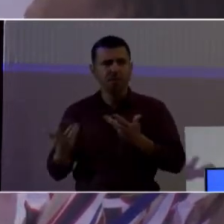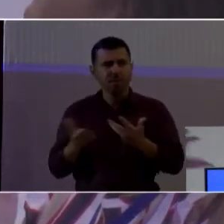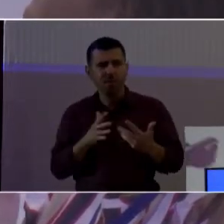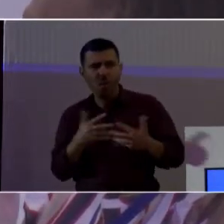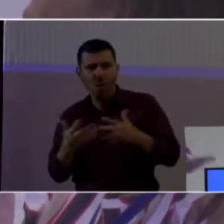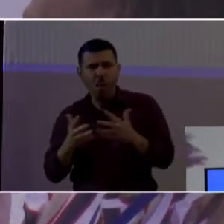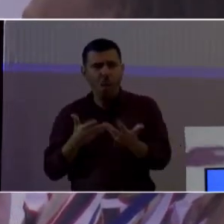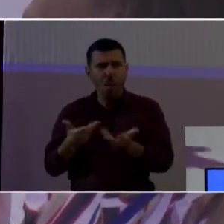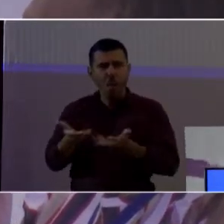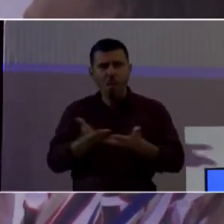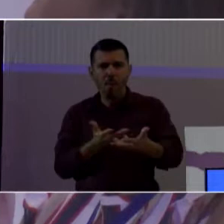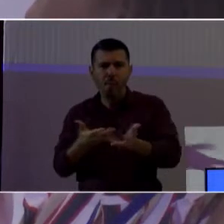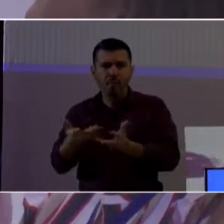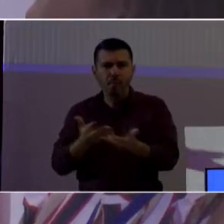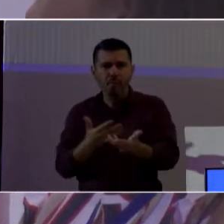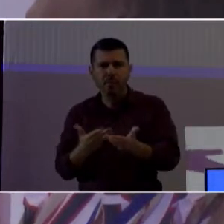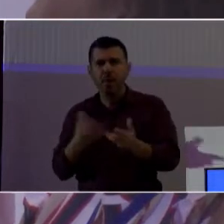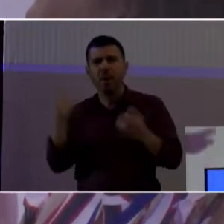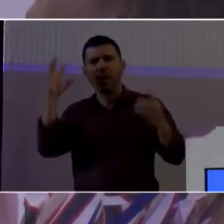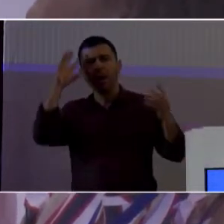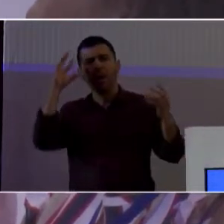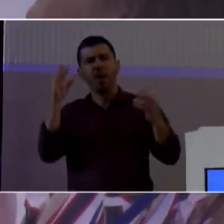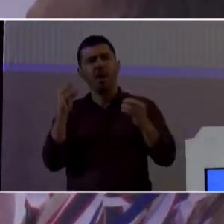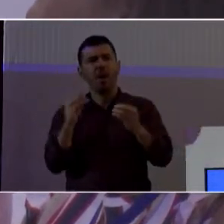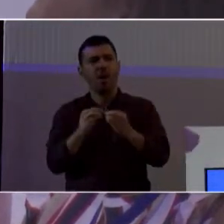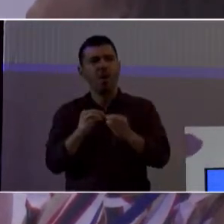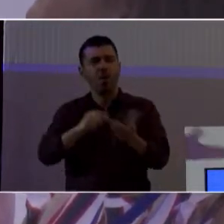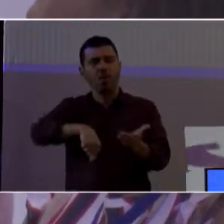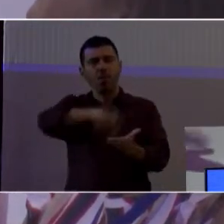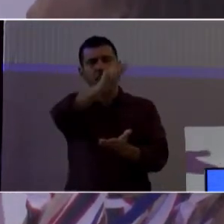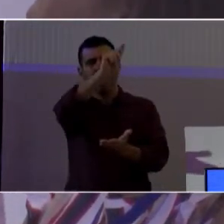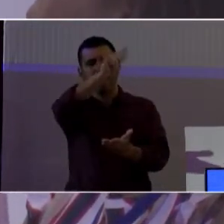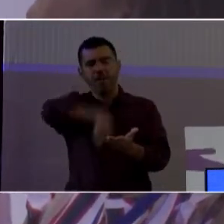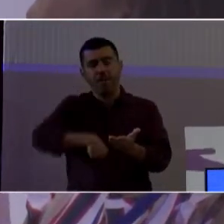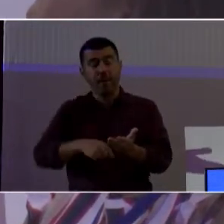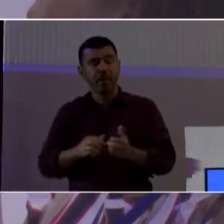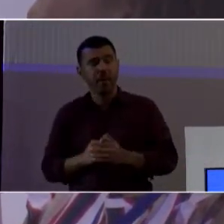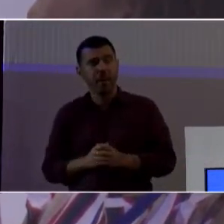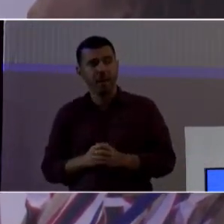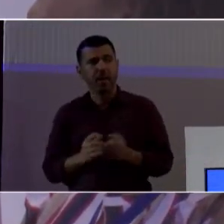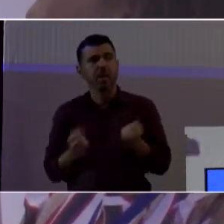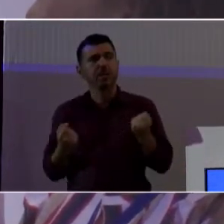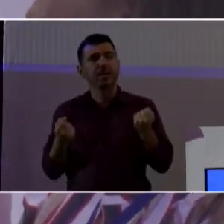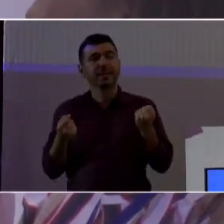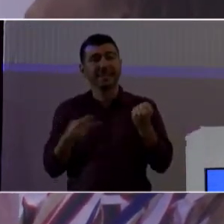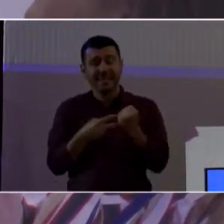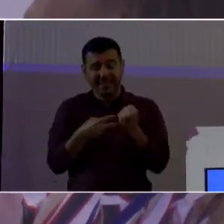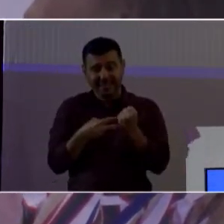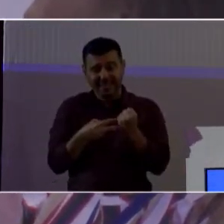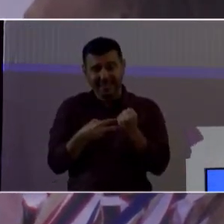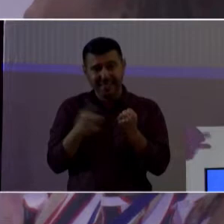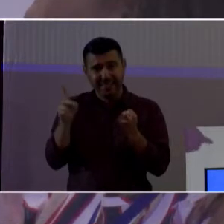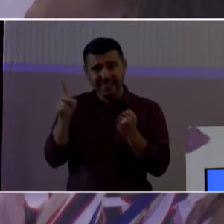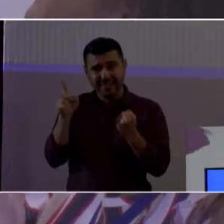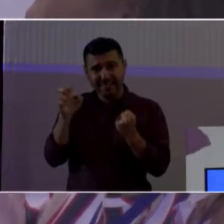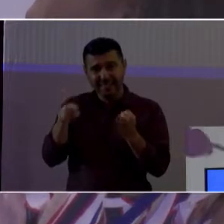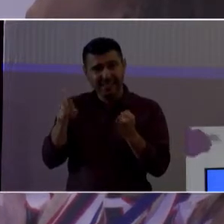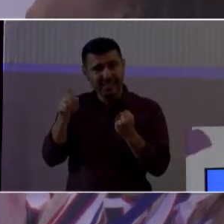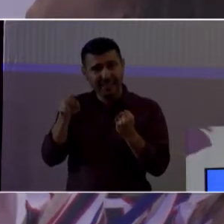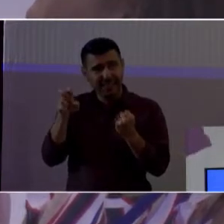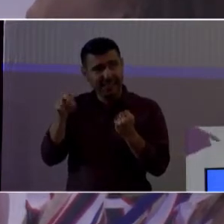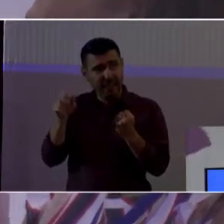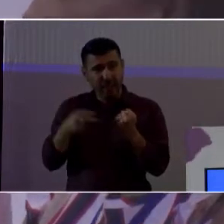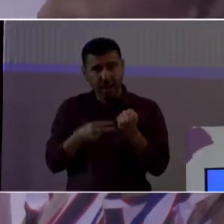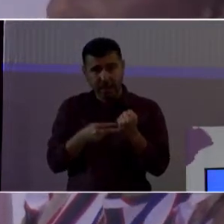un convenio entre la agencia, ESA, el SENA y una ONG, en lo que buscamos